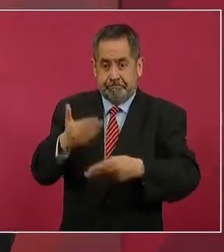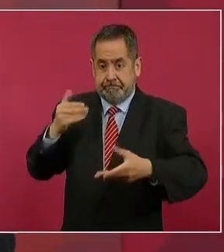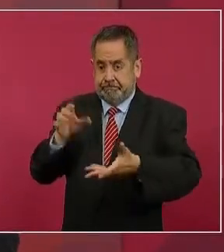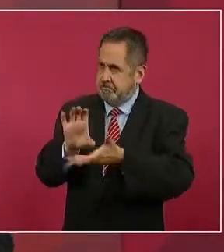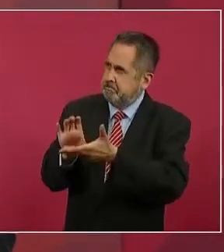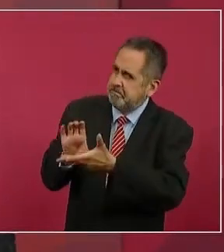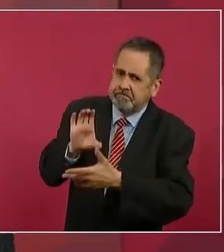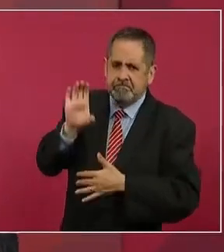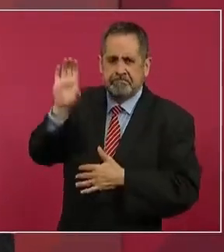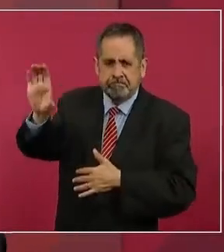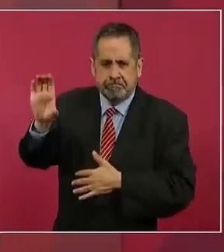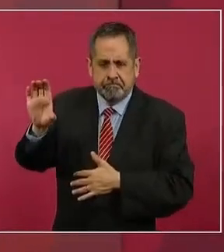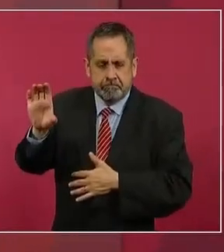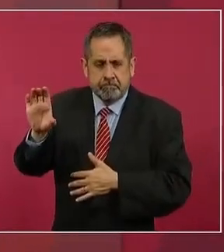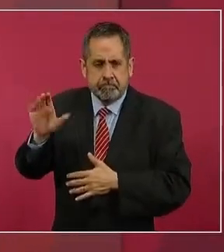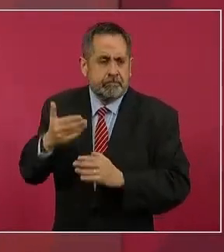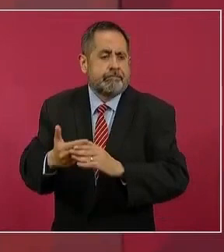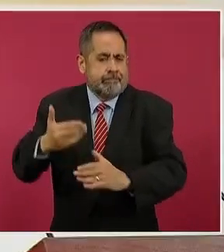lo que se logró